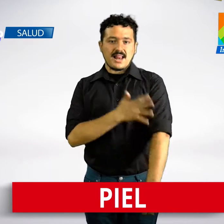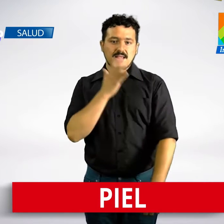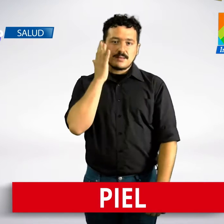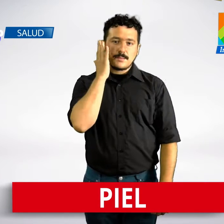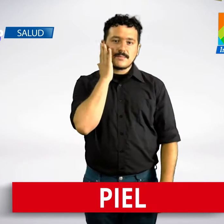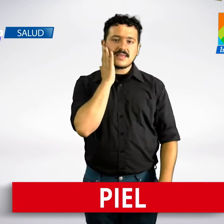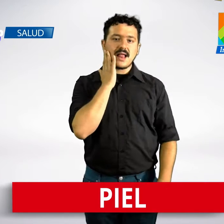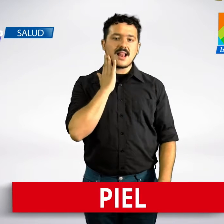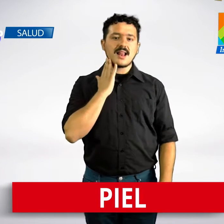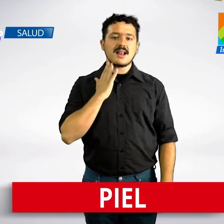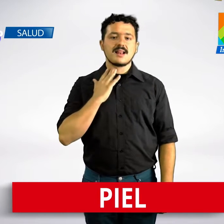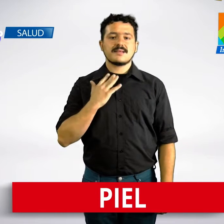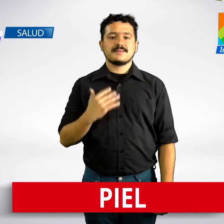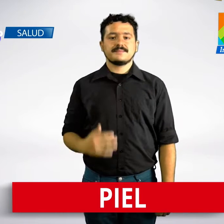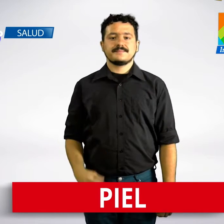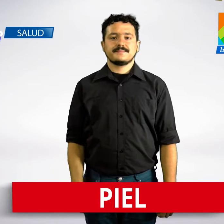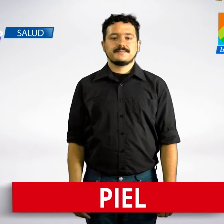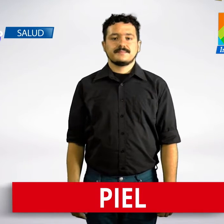piel,